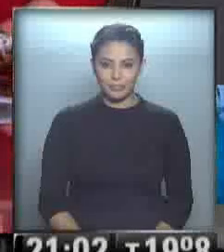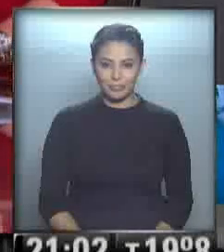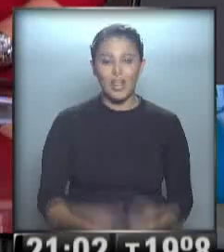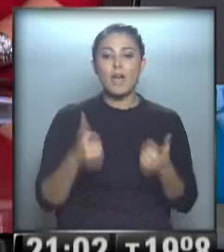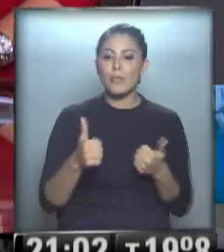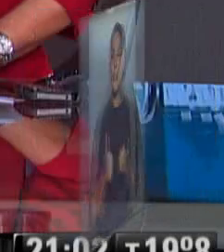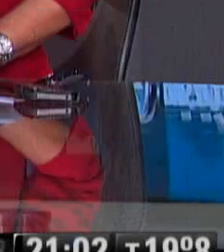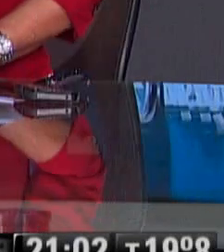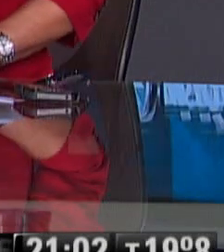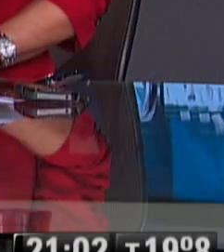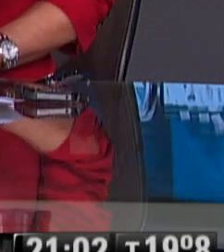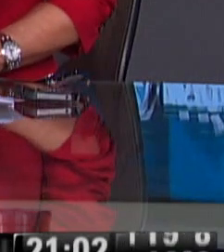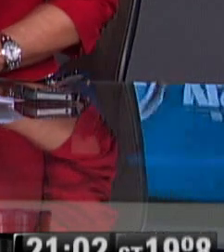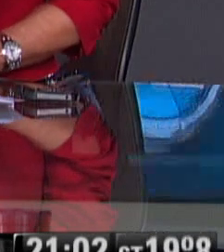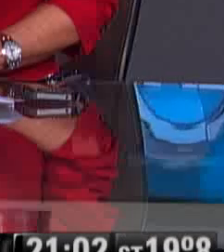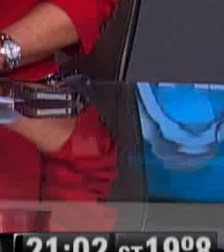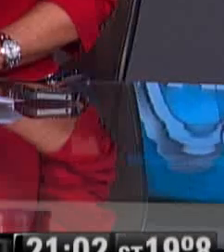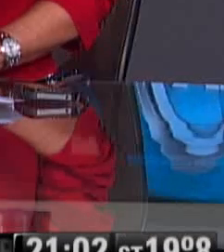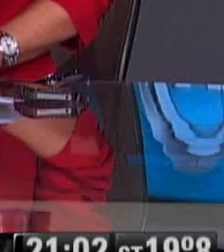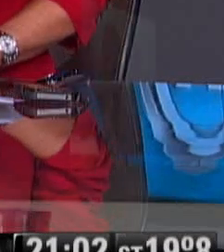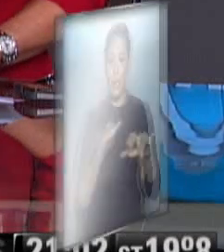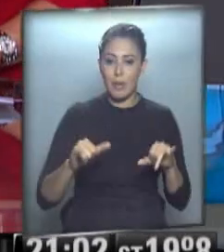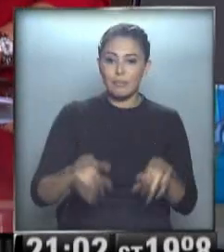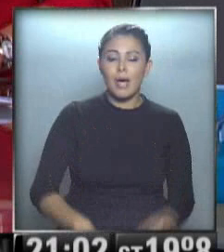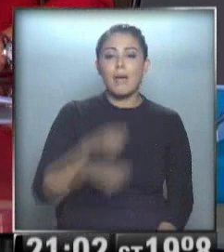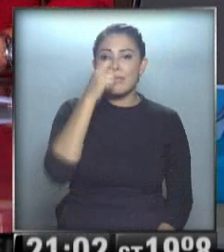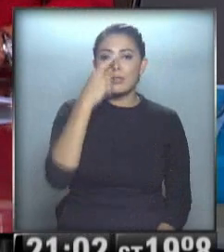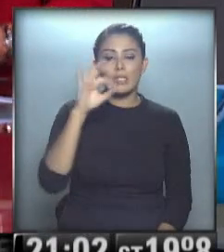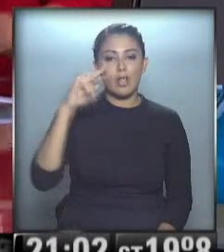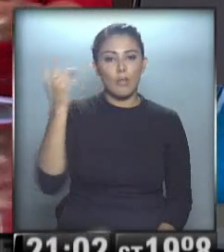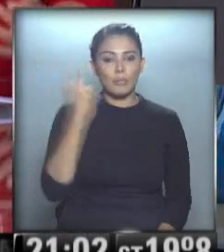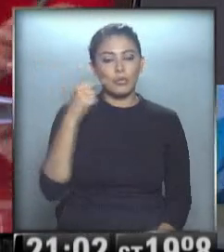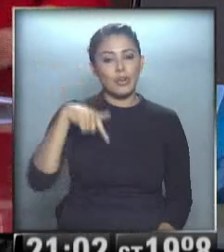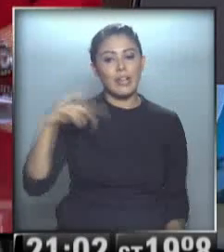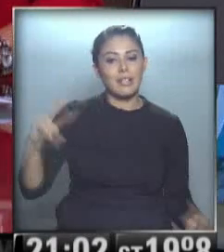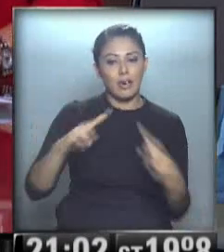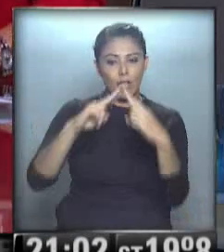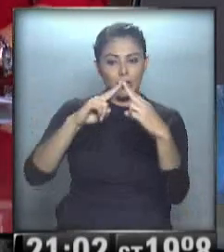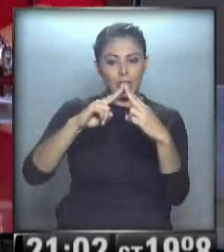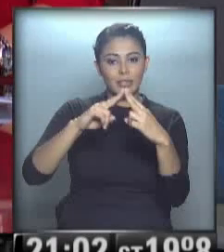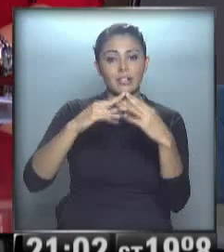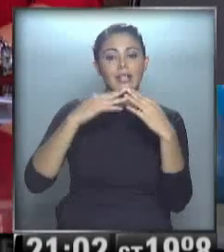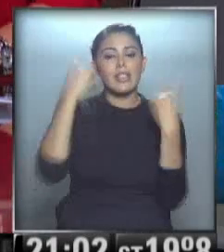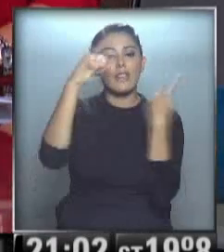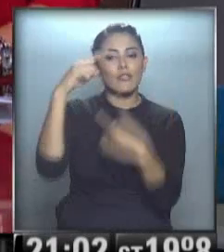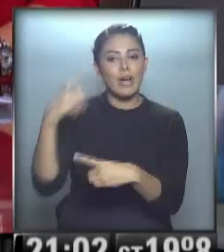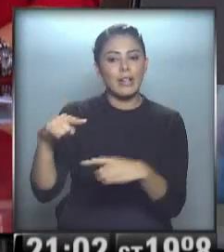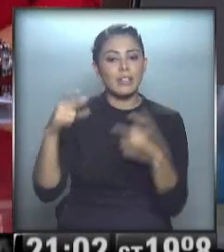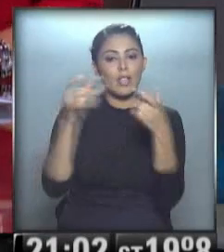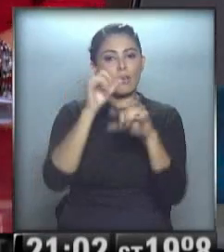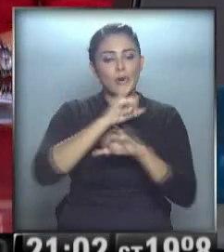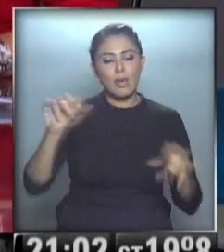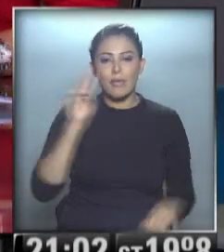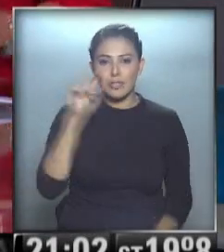Y el tiempo cumplido para esta edición 21.02. Nosotros nos vamos a encontrar a través de las distintas ediciones